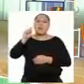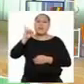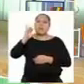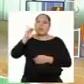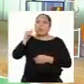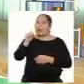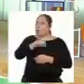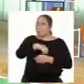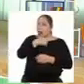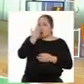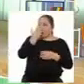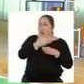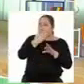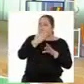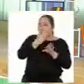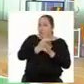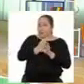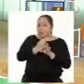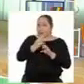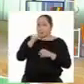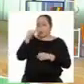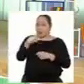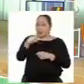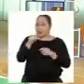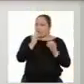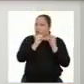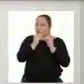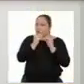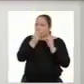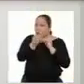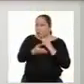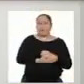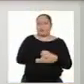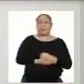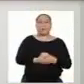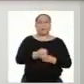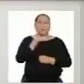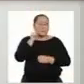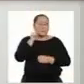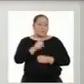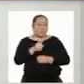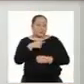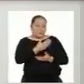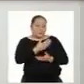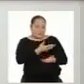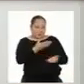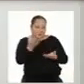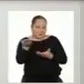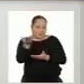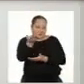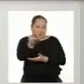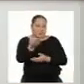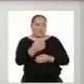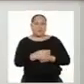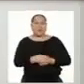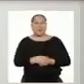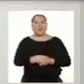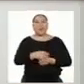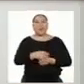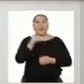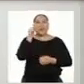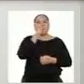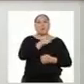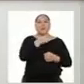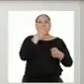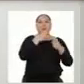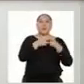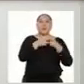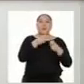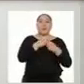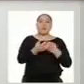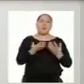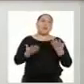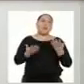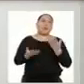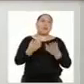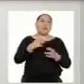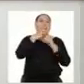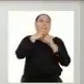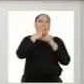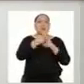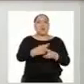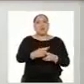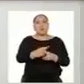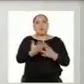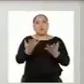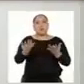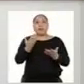¿habrá otra forma de resolver la misma situación? Es justo a donde quería llegar. La situación planteada puede ser